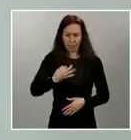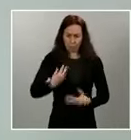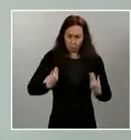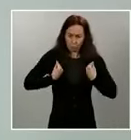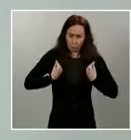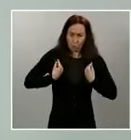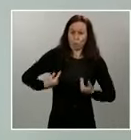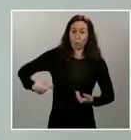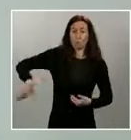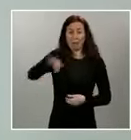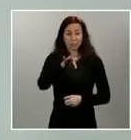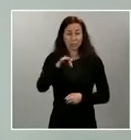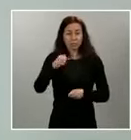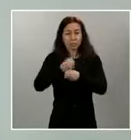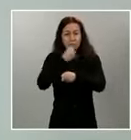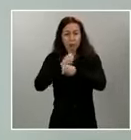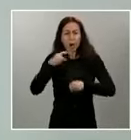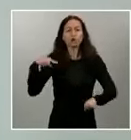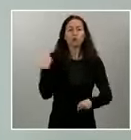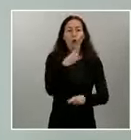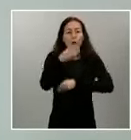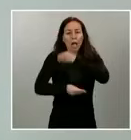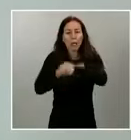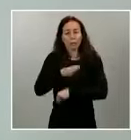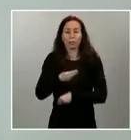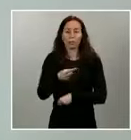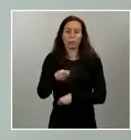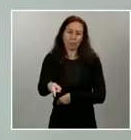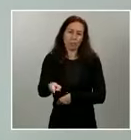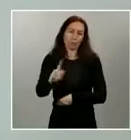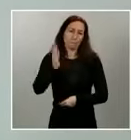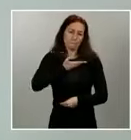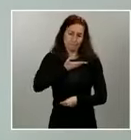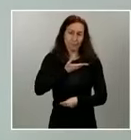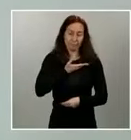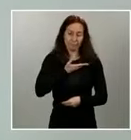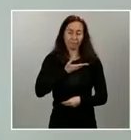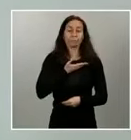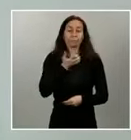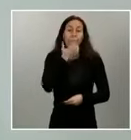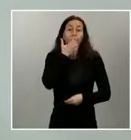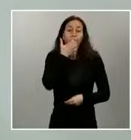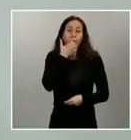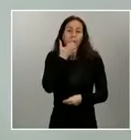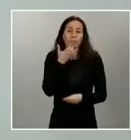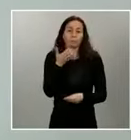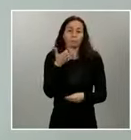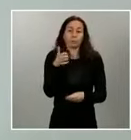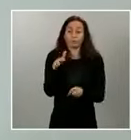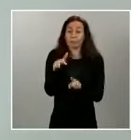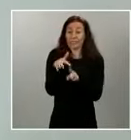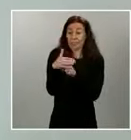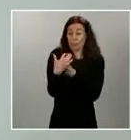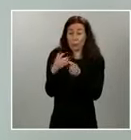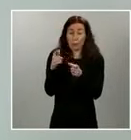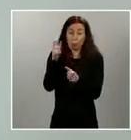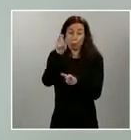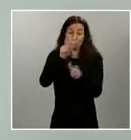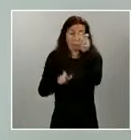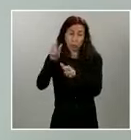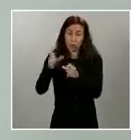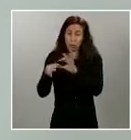estamos realizando en estos momentos. Y este es el caso de estas pocas personas poco solidarias. Este es el